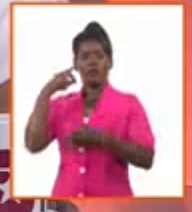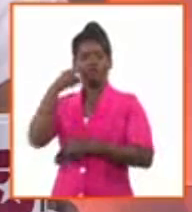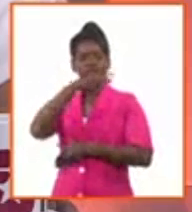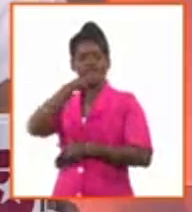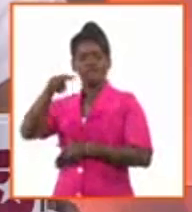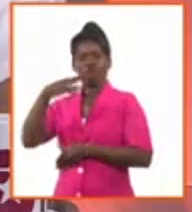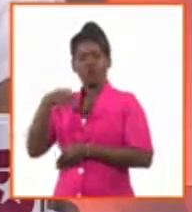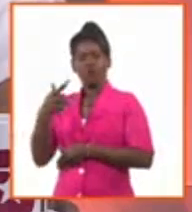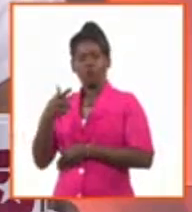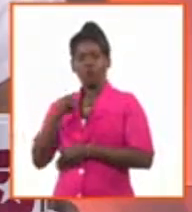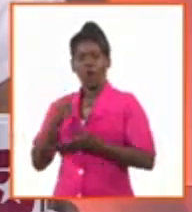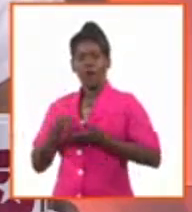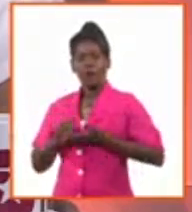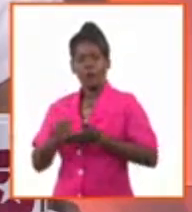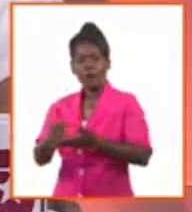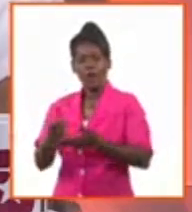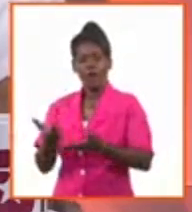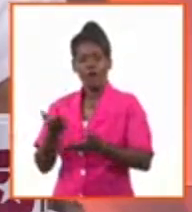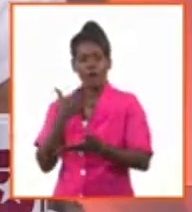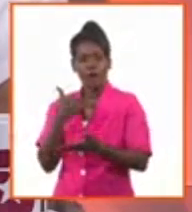esa calidad de vida. Inicialmente